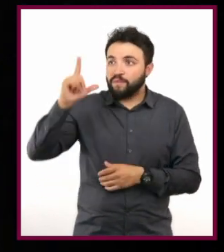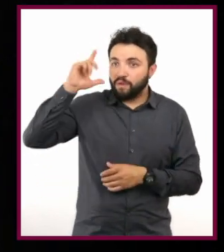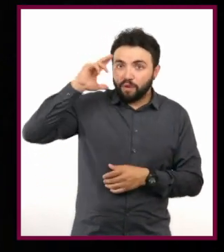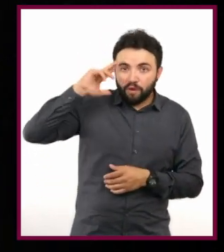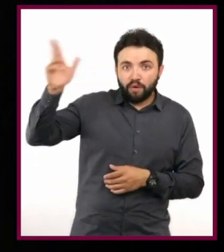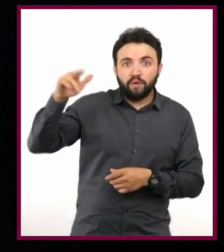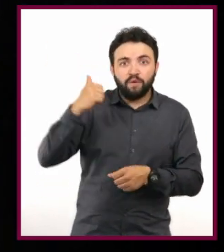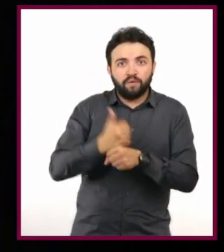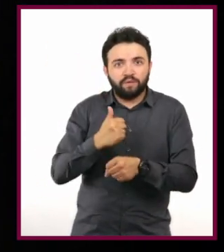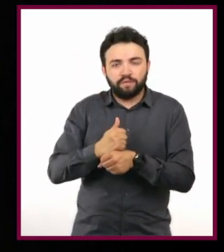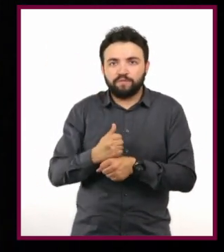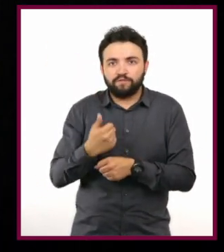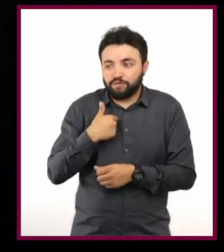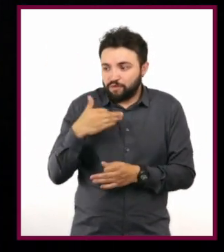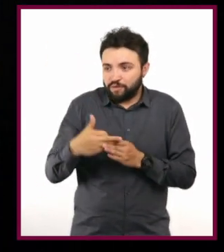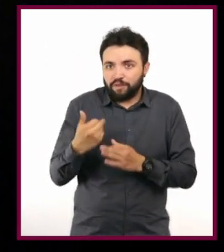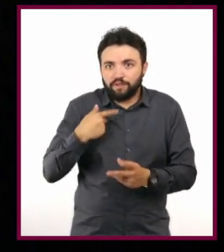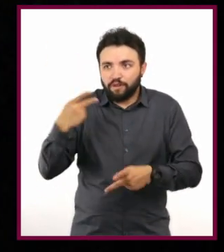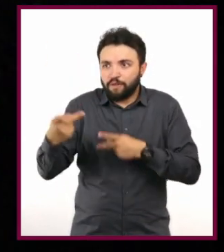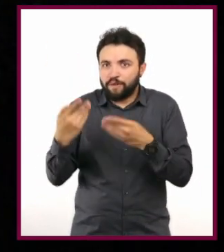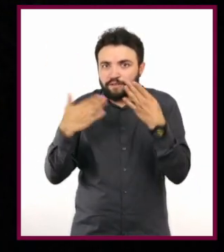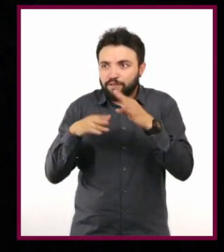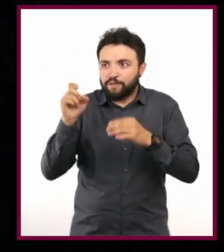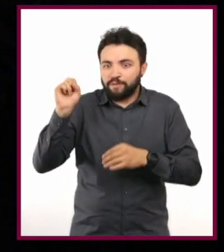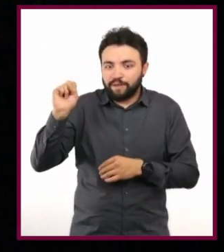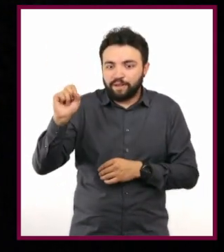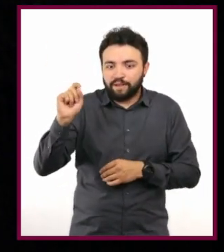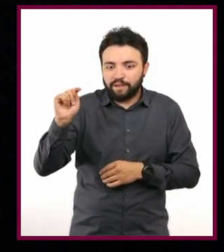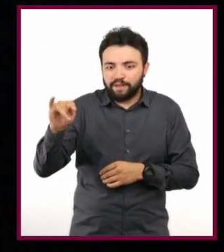¡Hola, abuelo! Justo estaba hablando de ti.